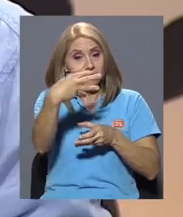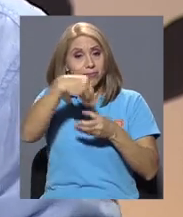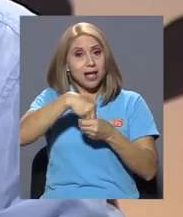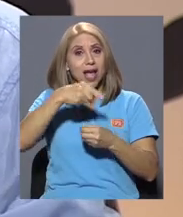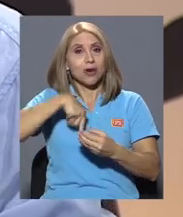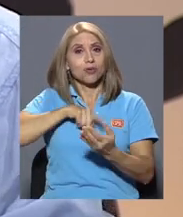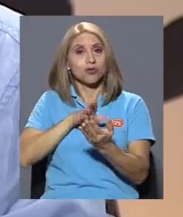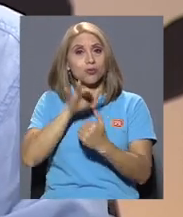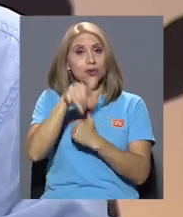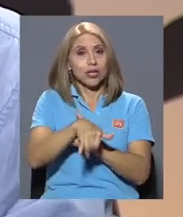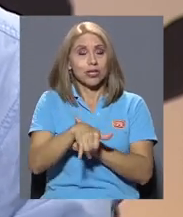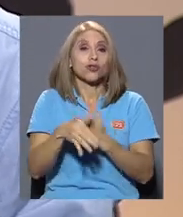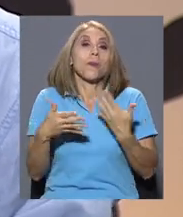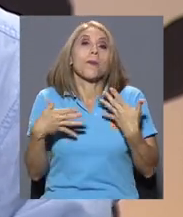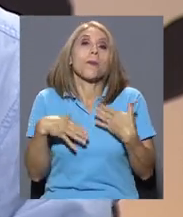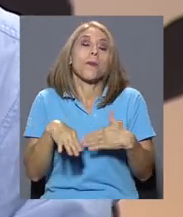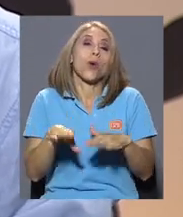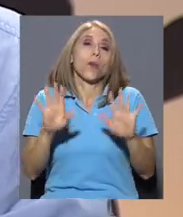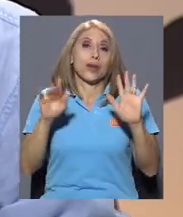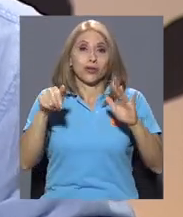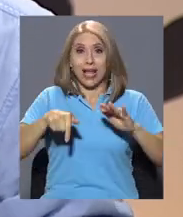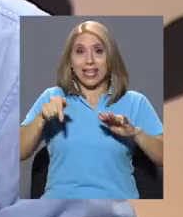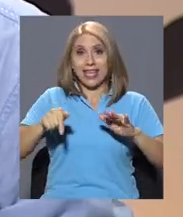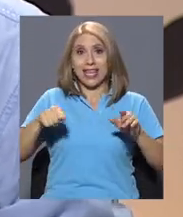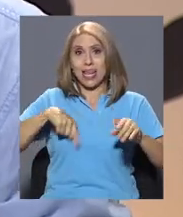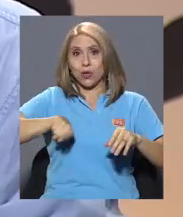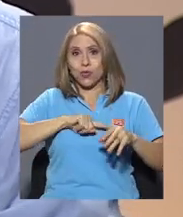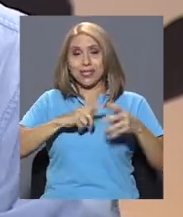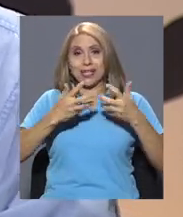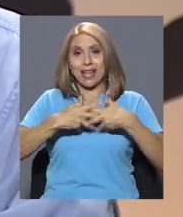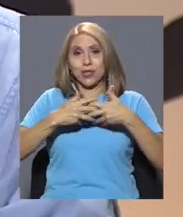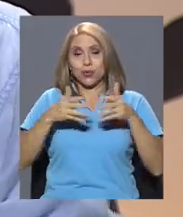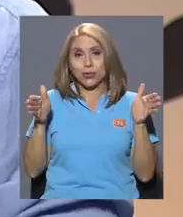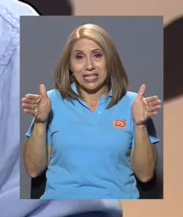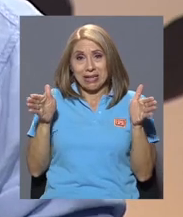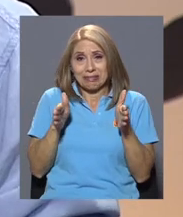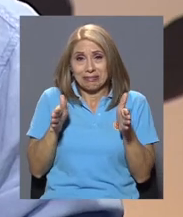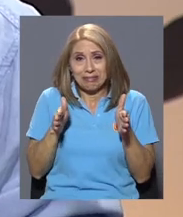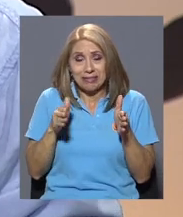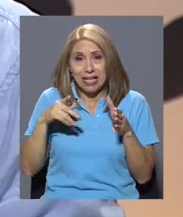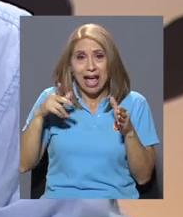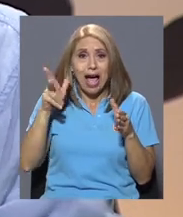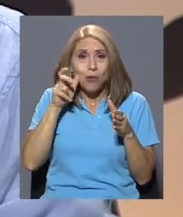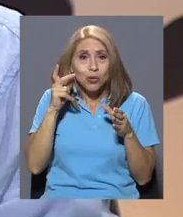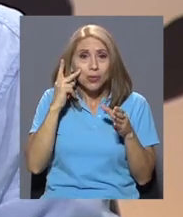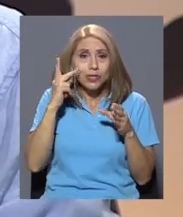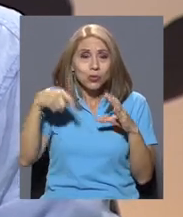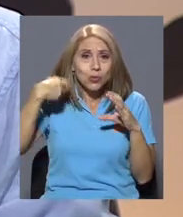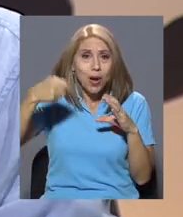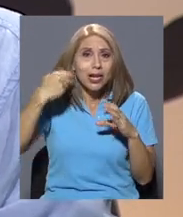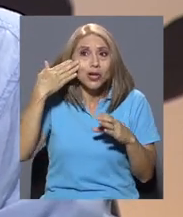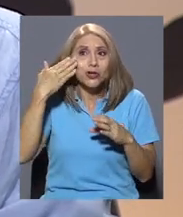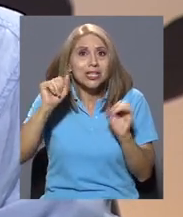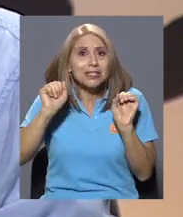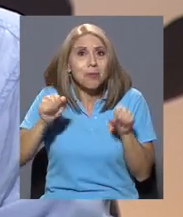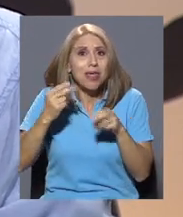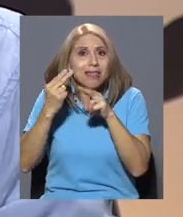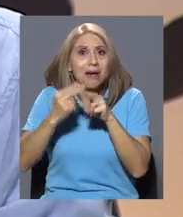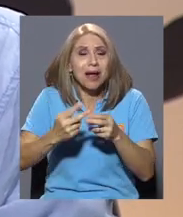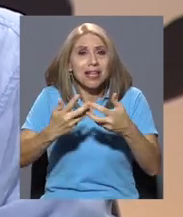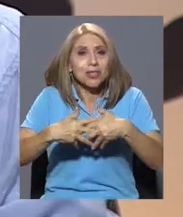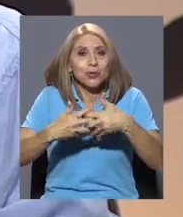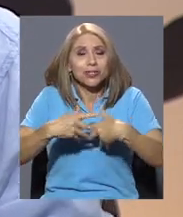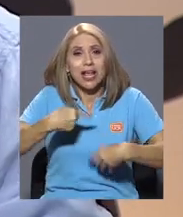proyectos por lo menos aquí en nuestra pequeña industria audiovisual porque es una industria muy pequeñita yo no sé ni si ni siquiera se puede llamar industria somos un país muy